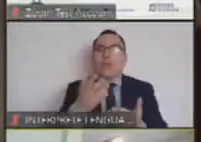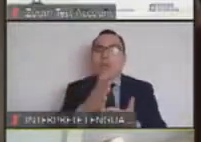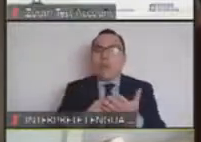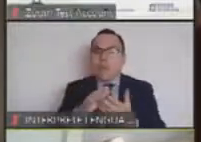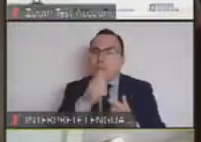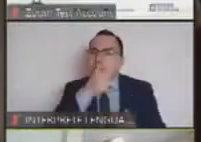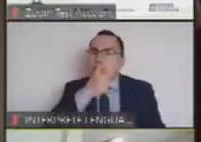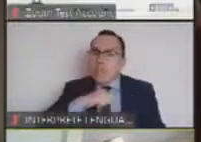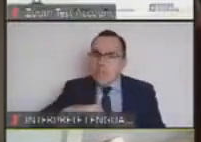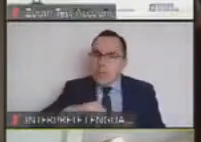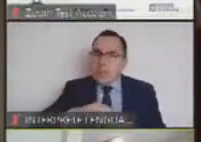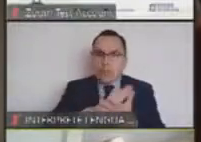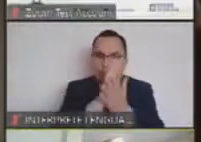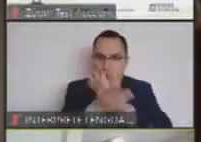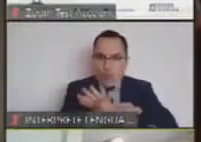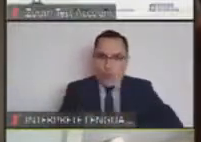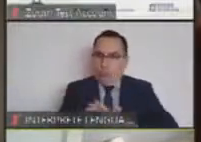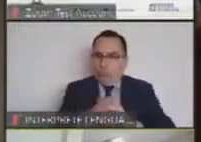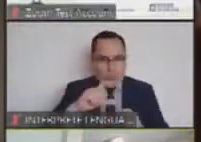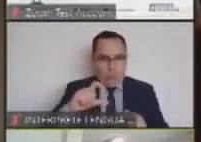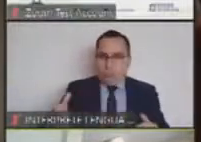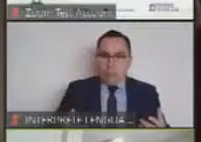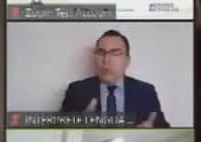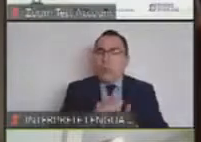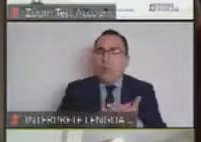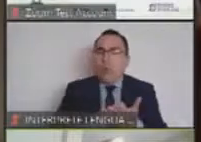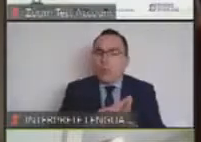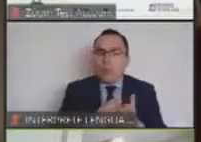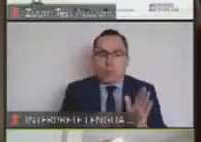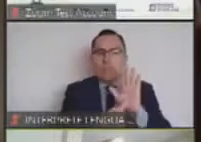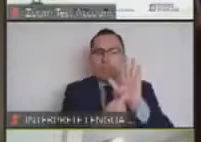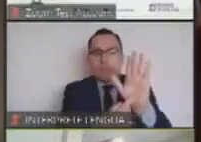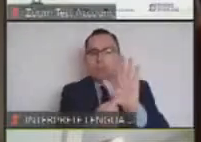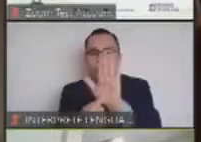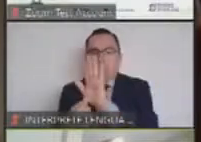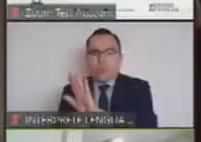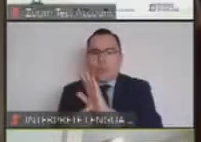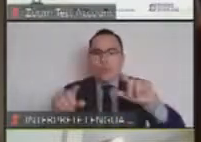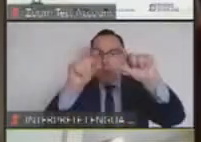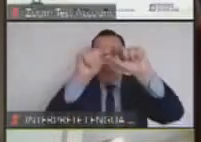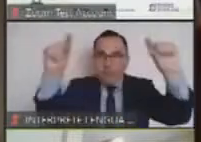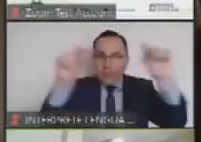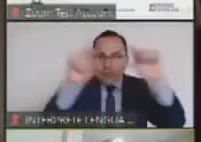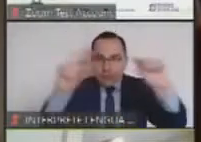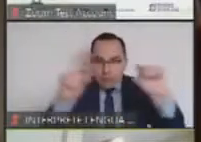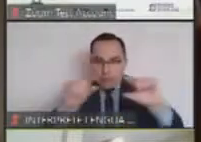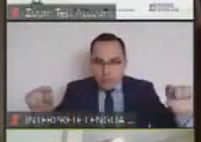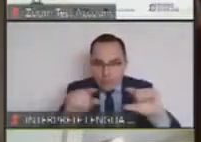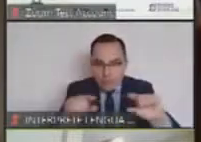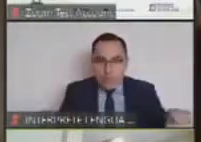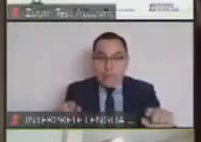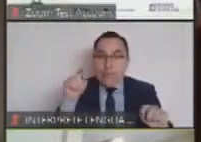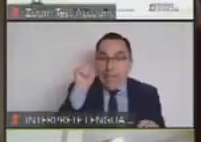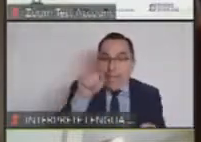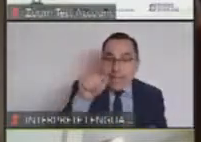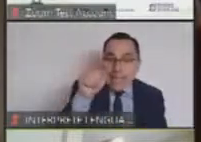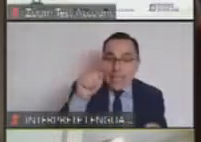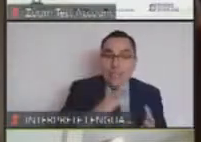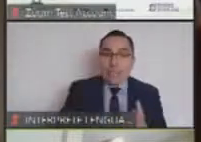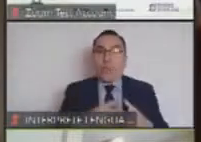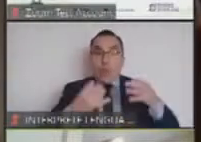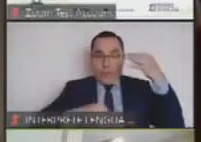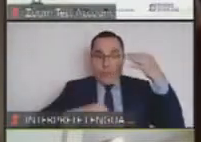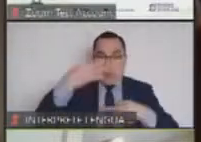en todos los concursos a cargos de titulares del escalafón primario relativas a los